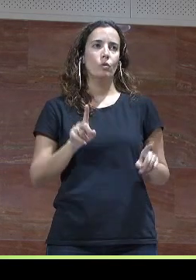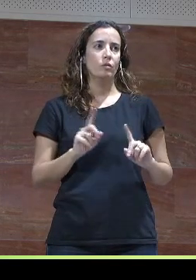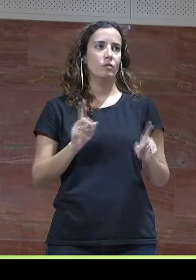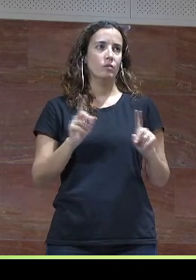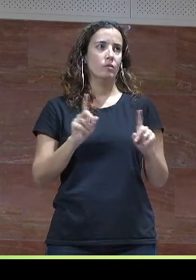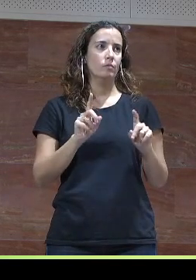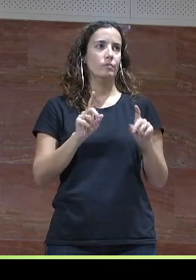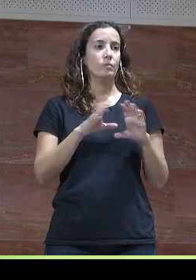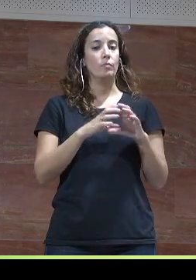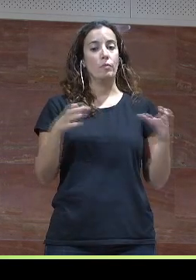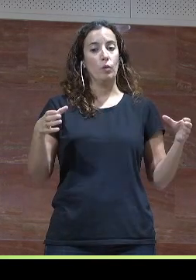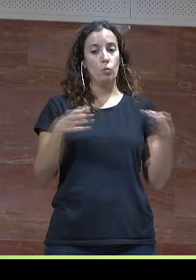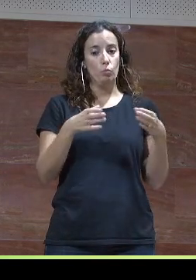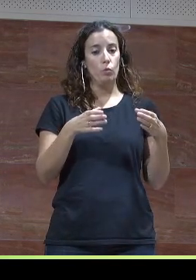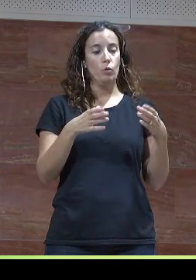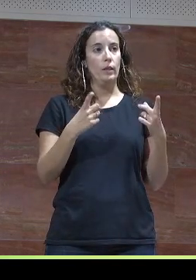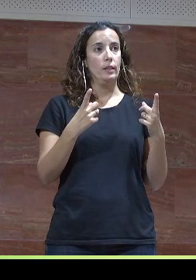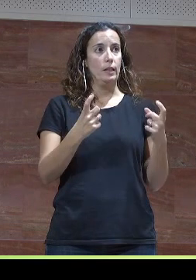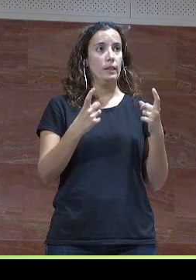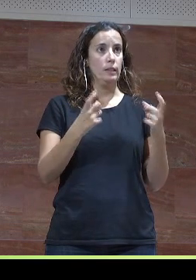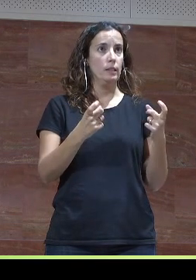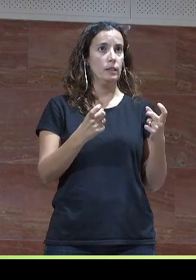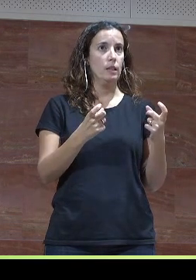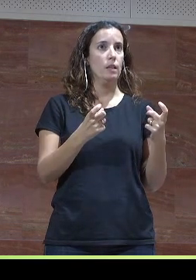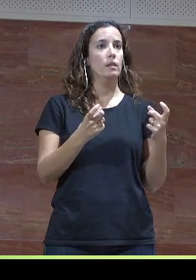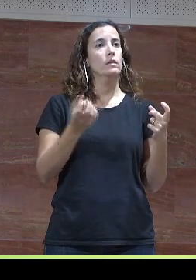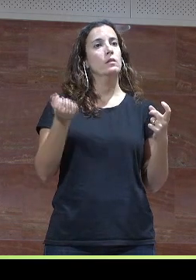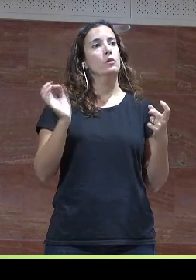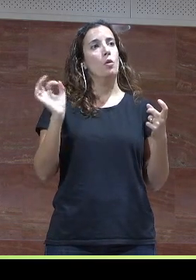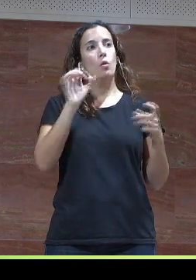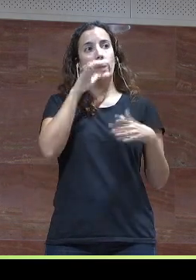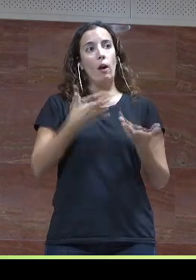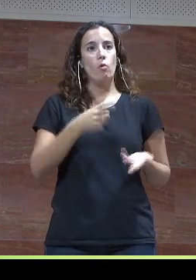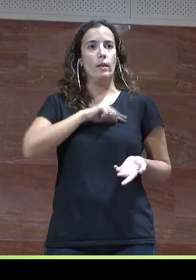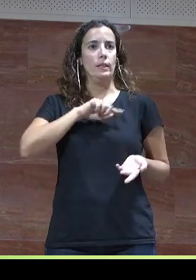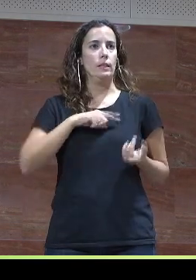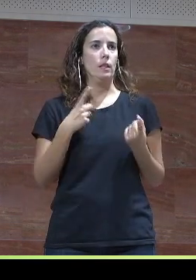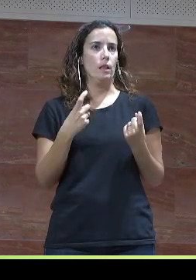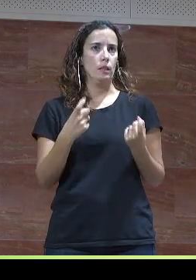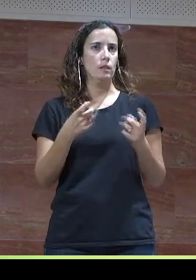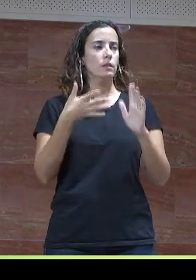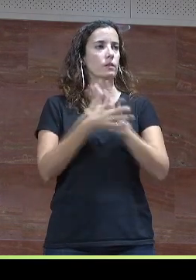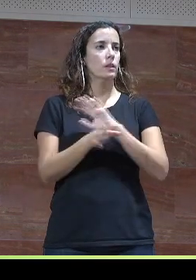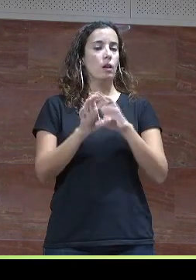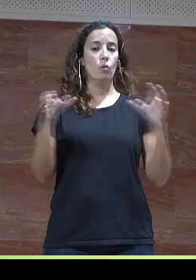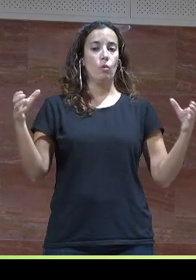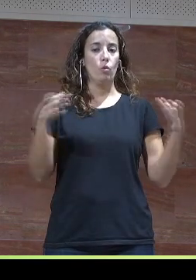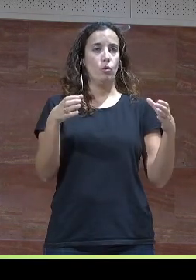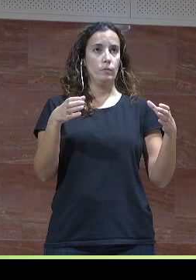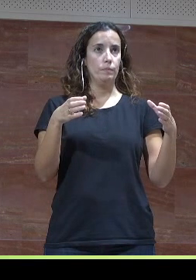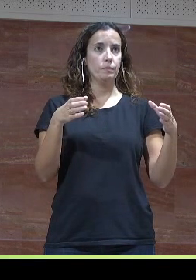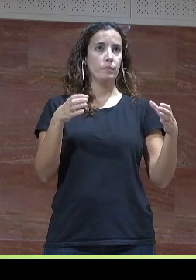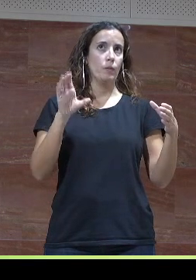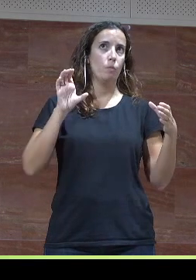que va a sentir la necesidad, ni del que lo siente ahora mismo. O sea que colectivamente, como